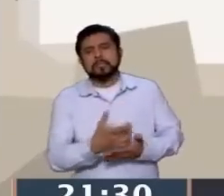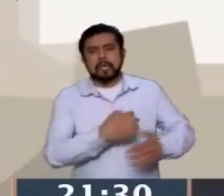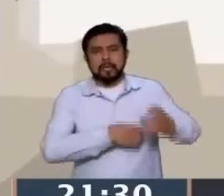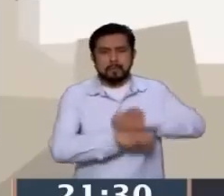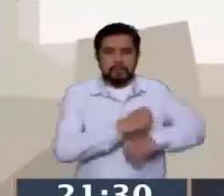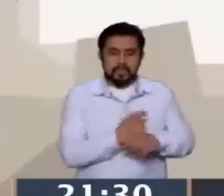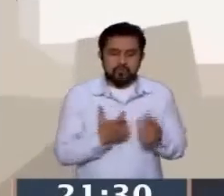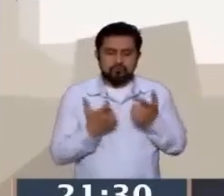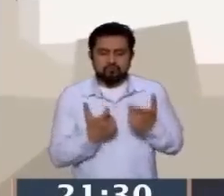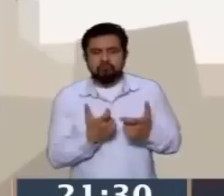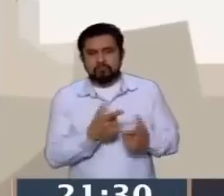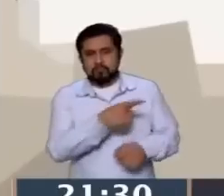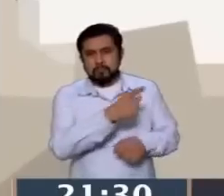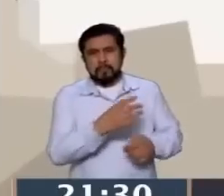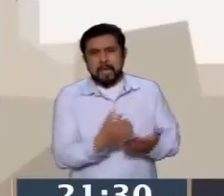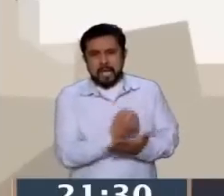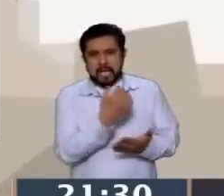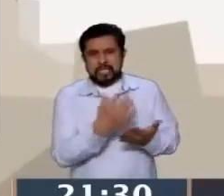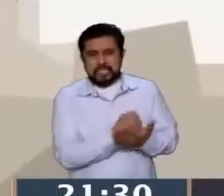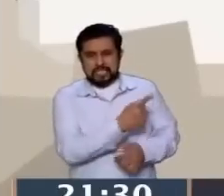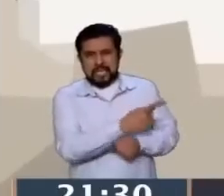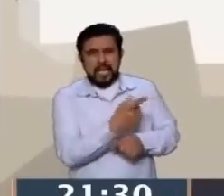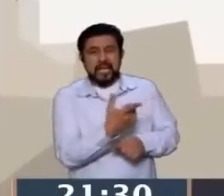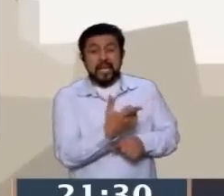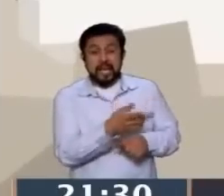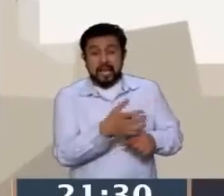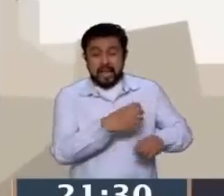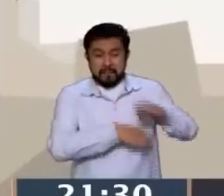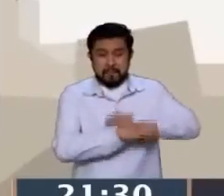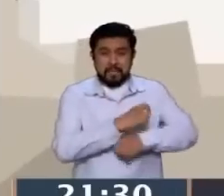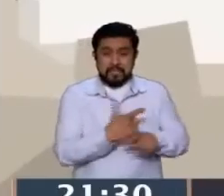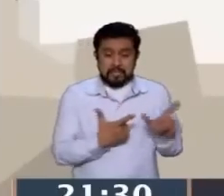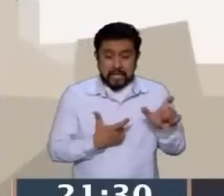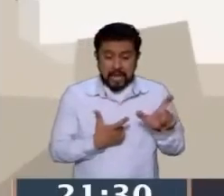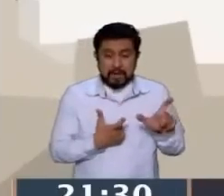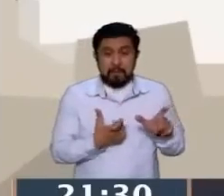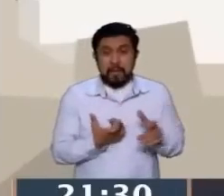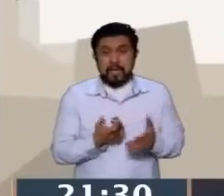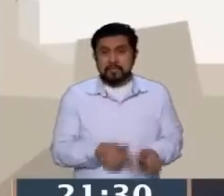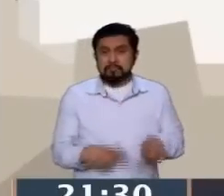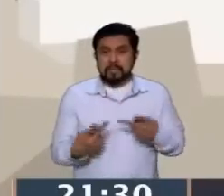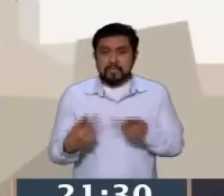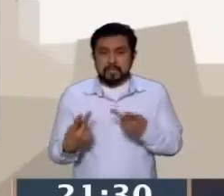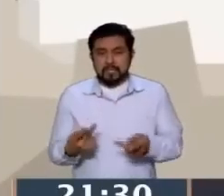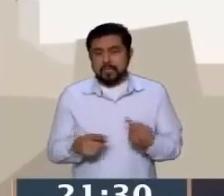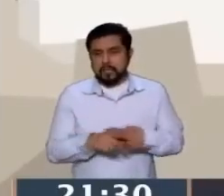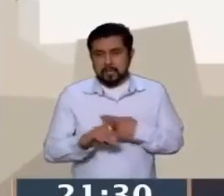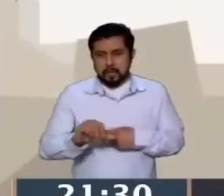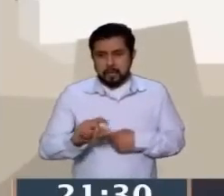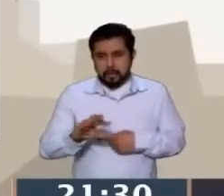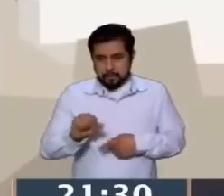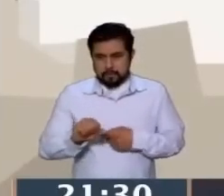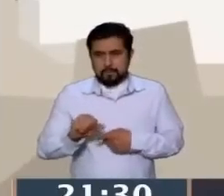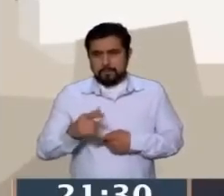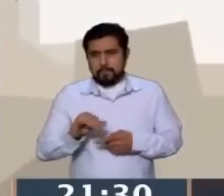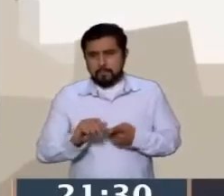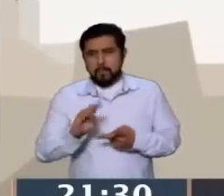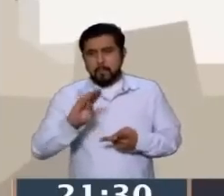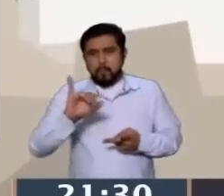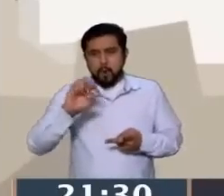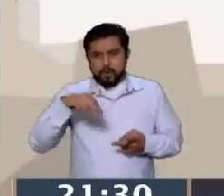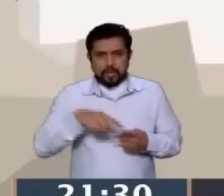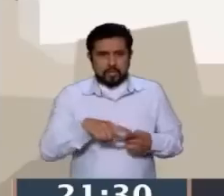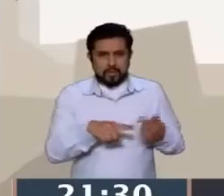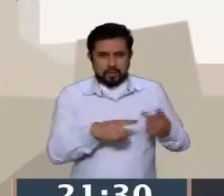las los la corporación del armamento entre ellas identifico dos Love hit Martin y y Boeing